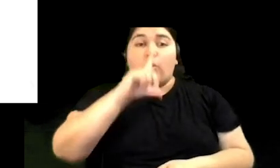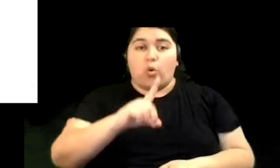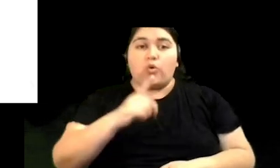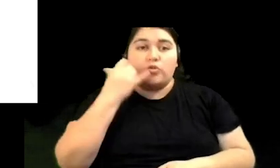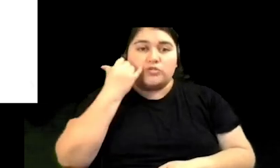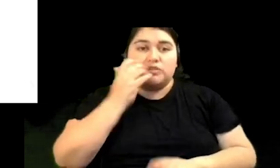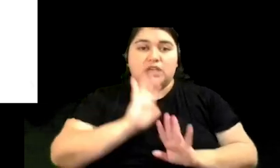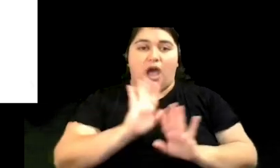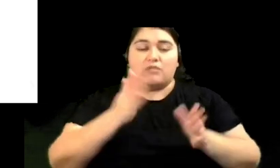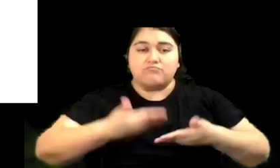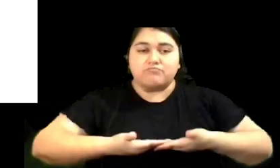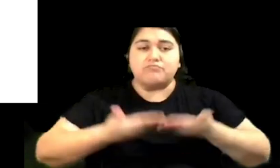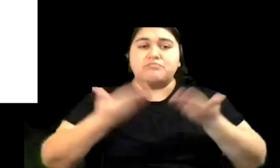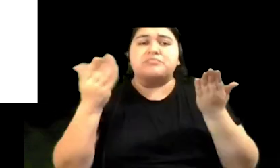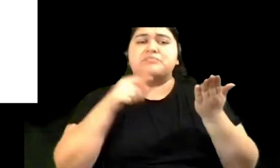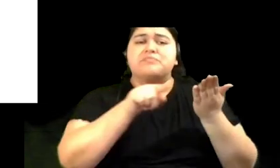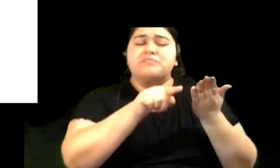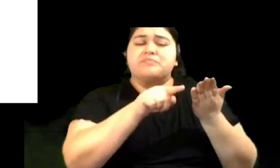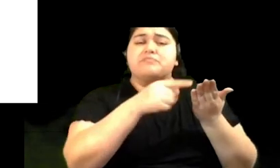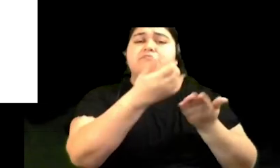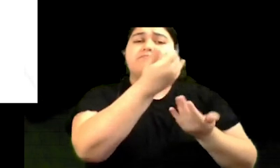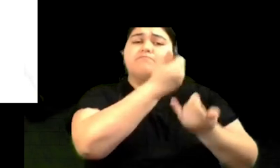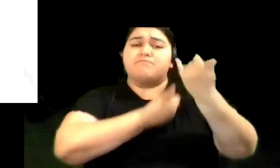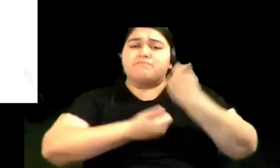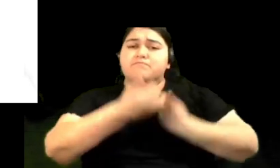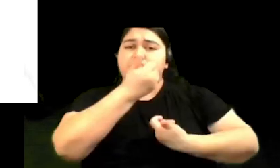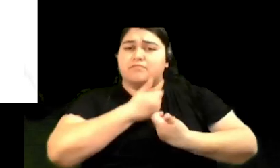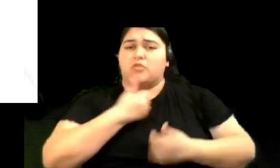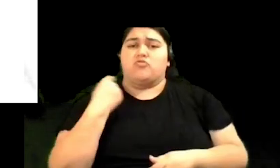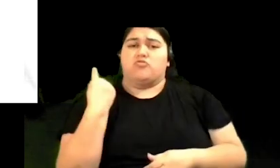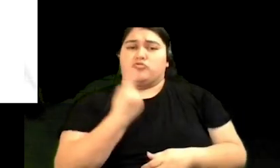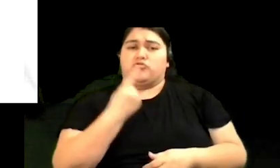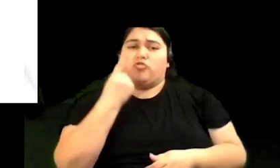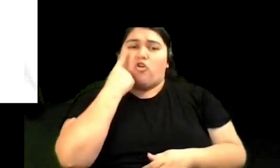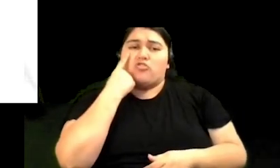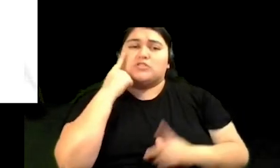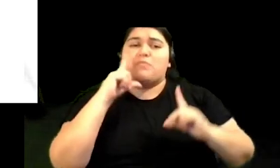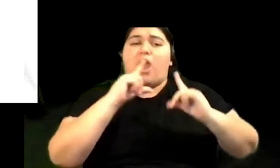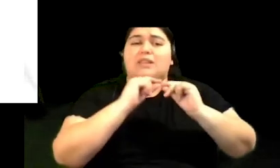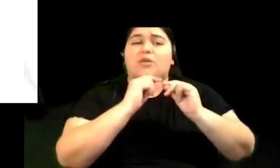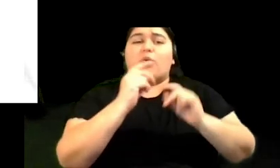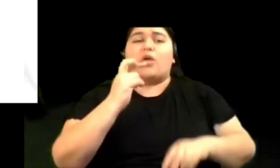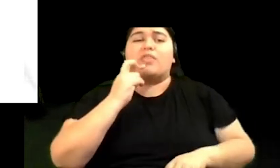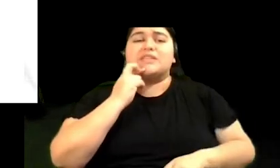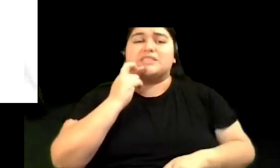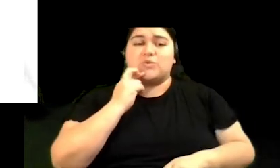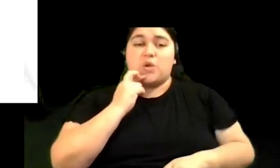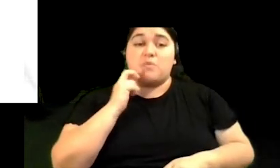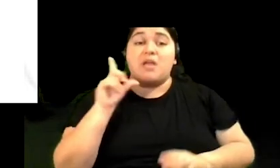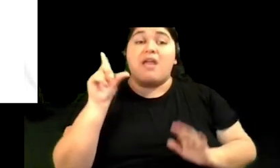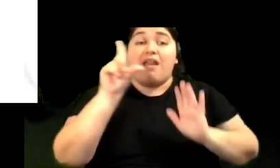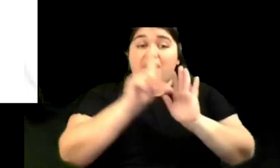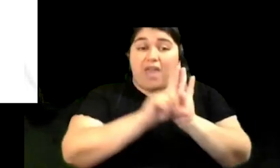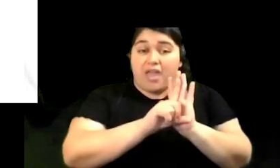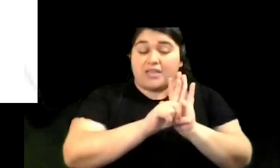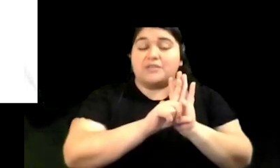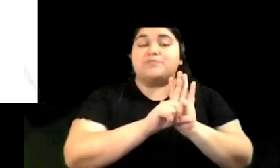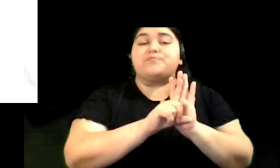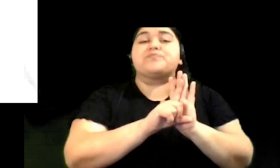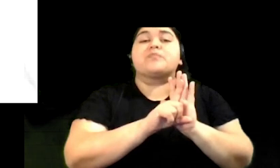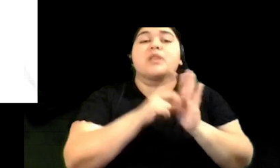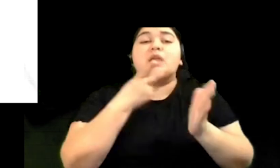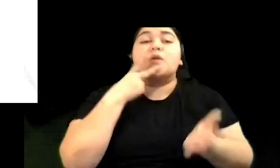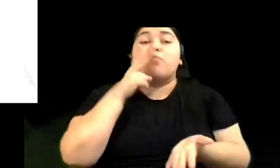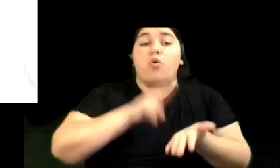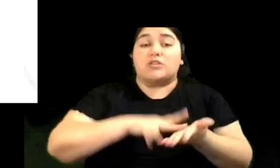¿sí?, nos hace referencia a lo que hoy conocemos como artículo 19 de la Ley de Impuesto a las Ganancias,